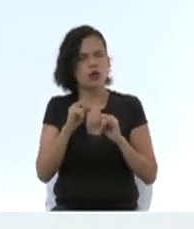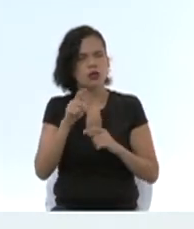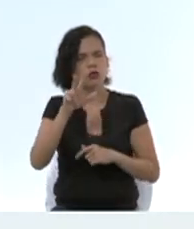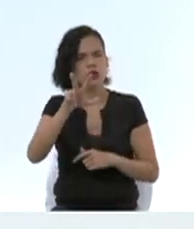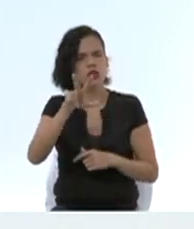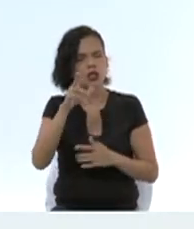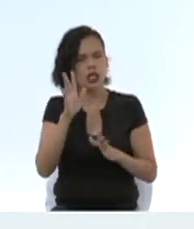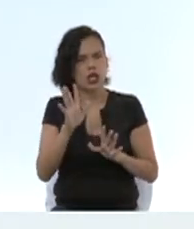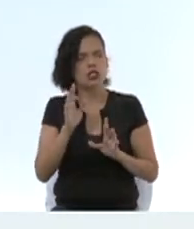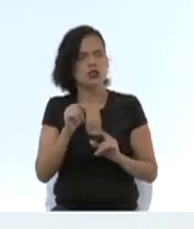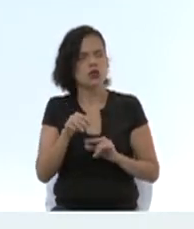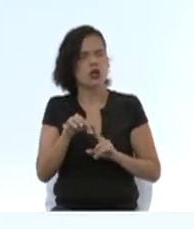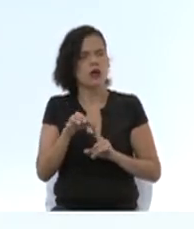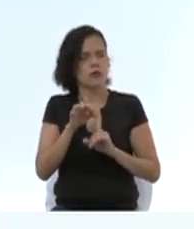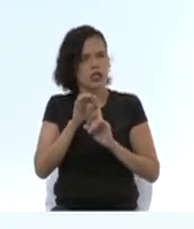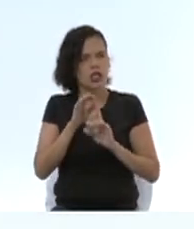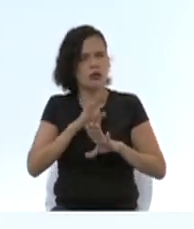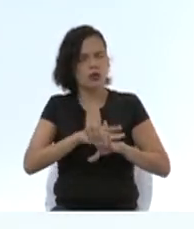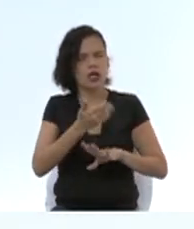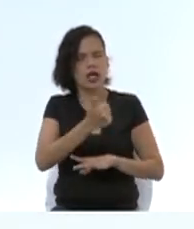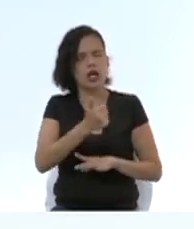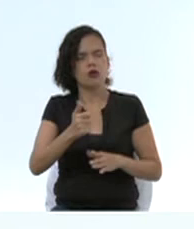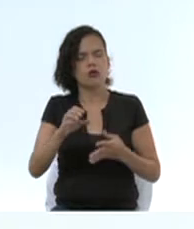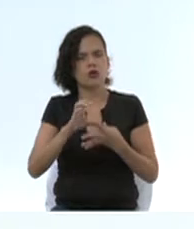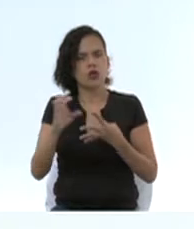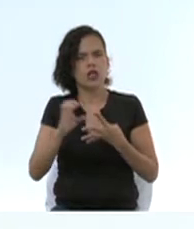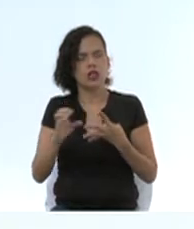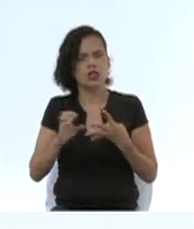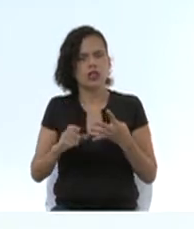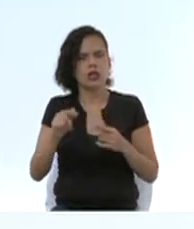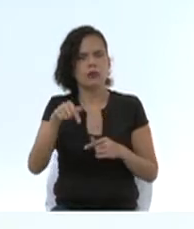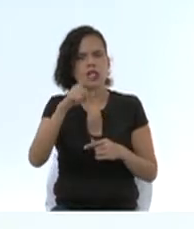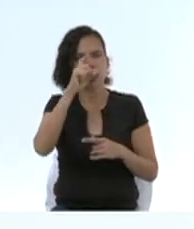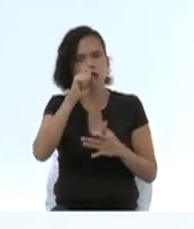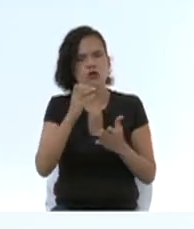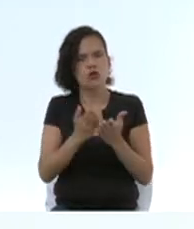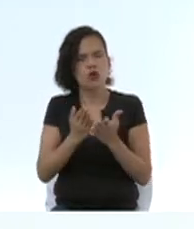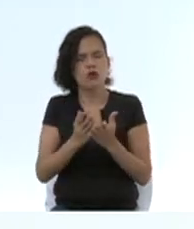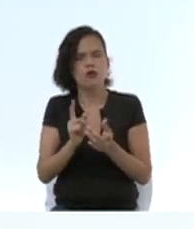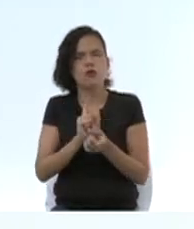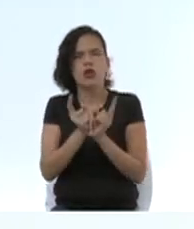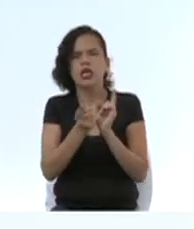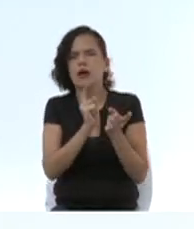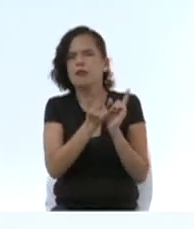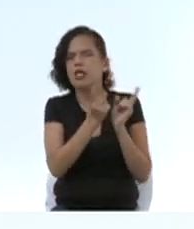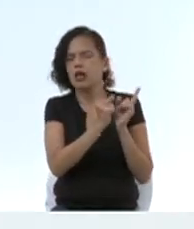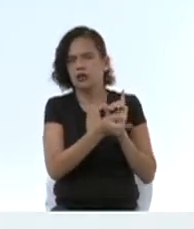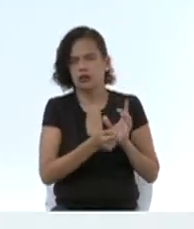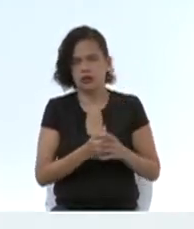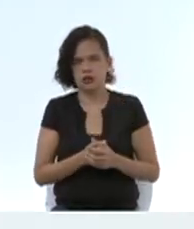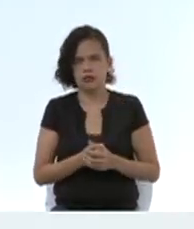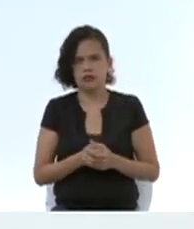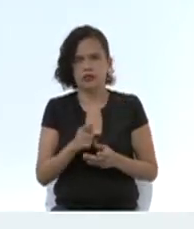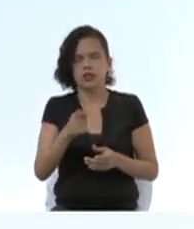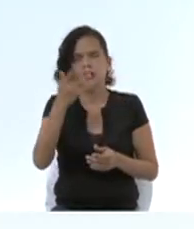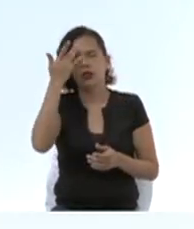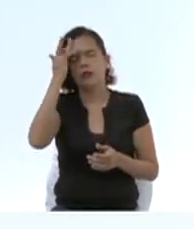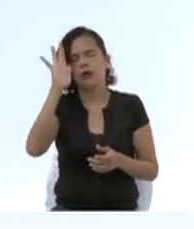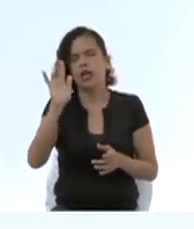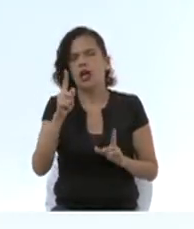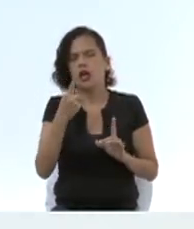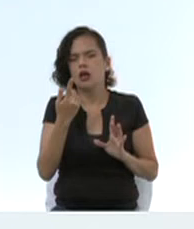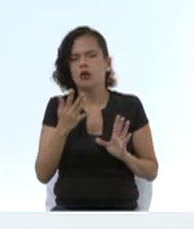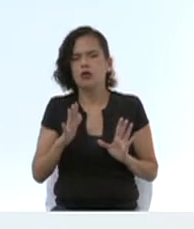tres han sido bien particulares, cada uno en sus características. Pero este año escolar fue muy cambiante. Sí. ¿Ok? Y quizás para alguno de los...